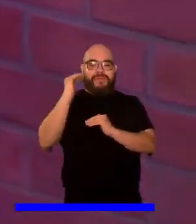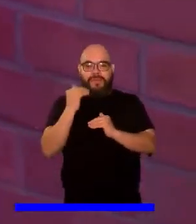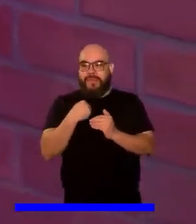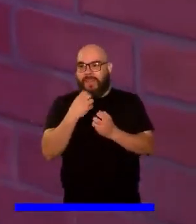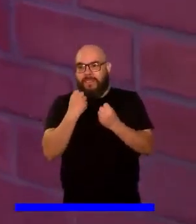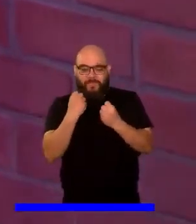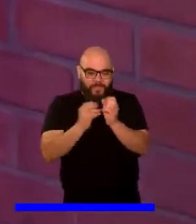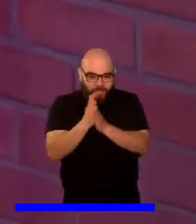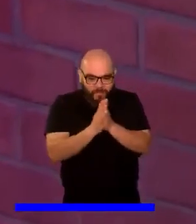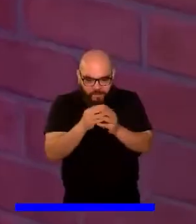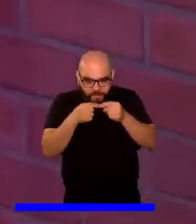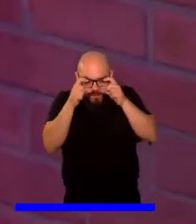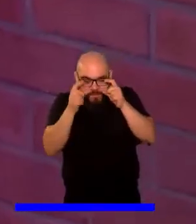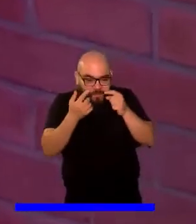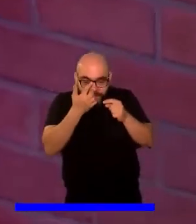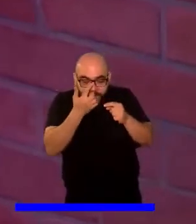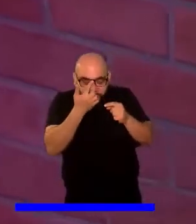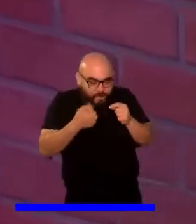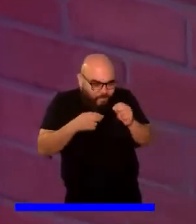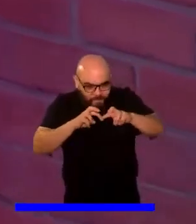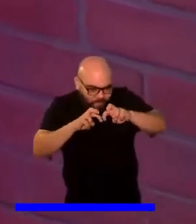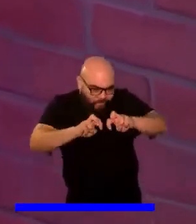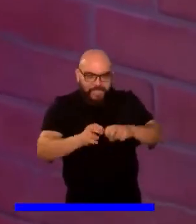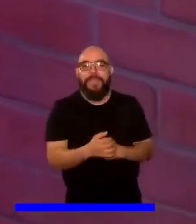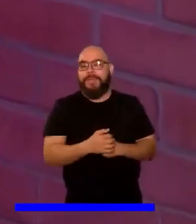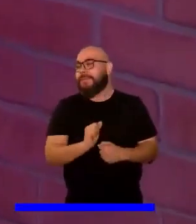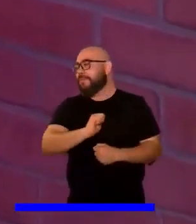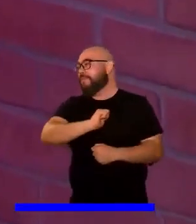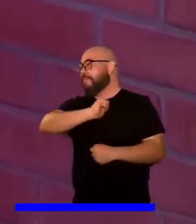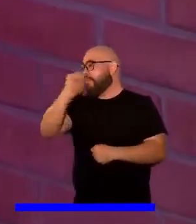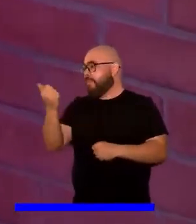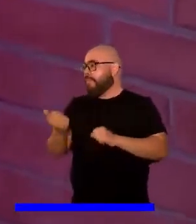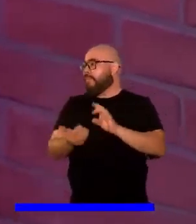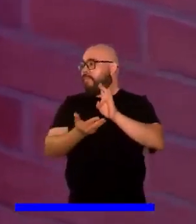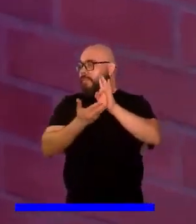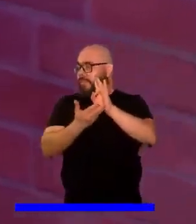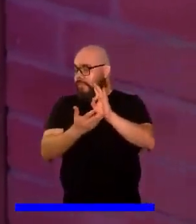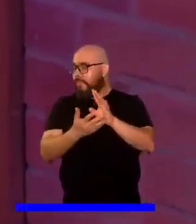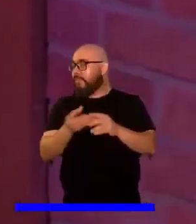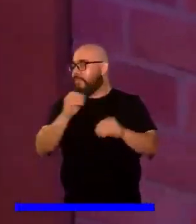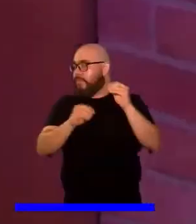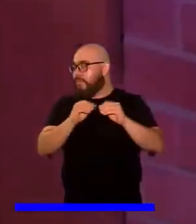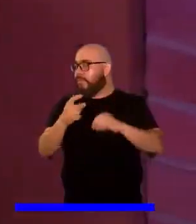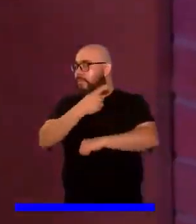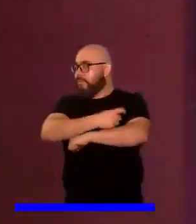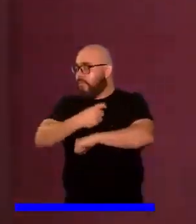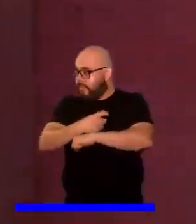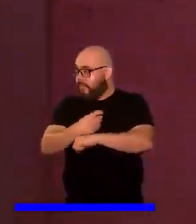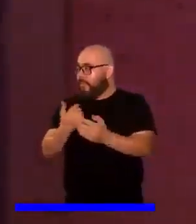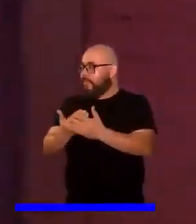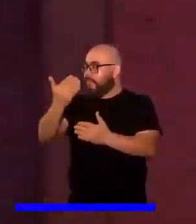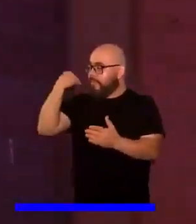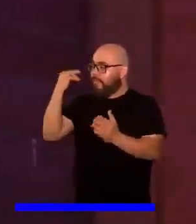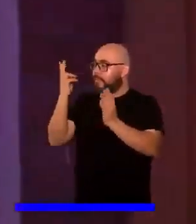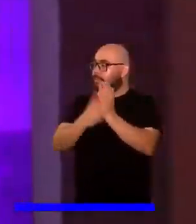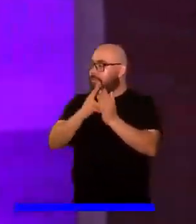pero a partir de eso empiezan a salir nuevos modelos y no solamente de Google. De hecho, en 2022